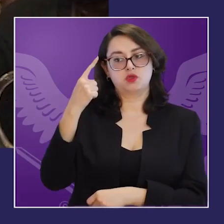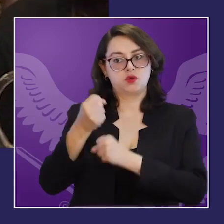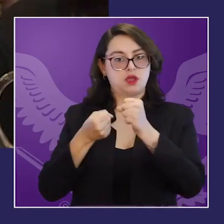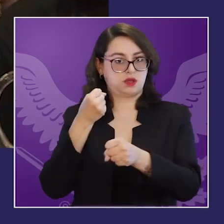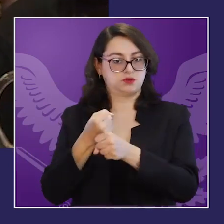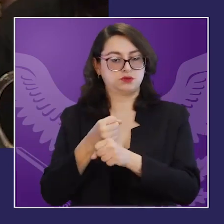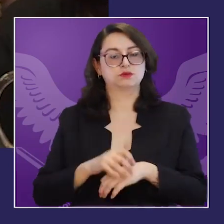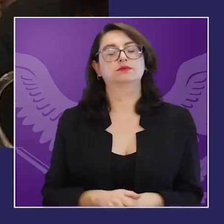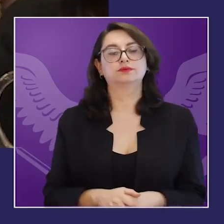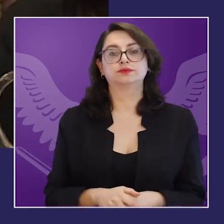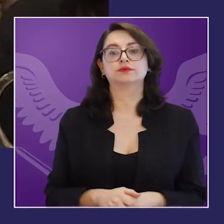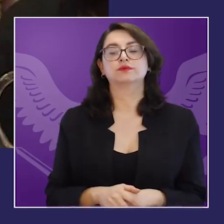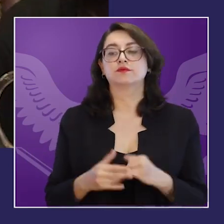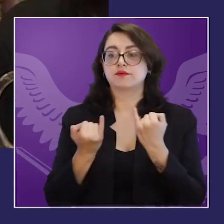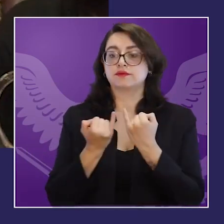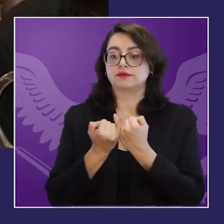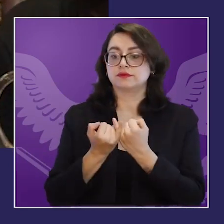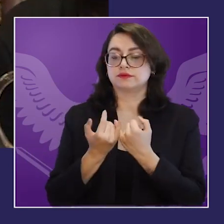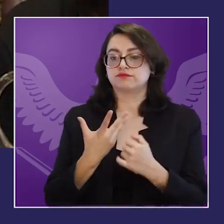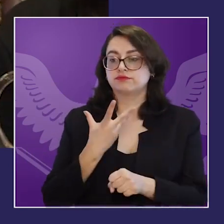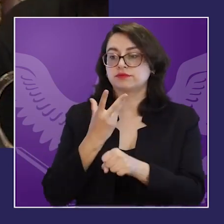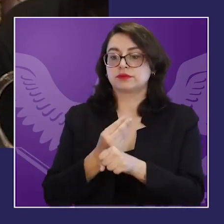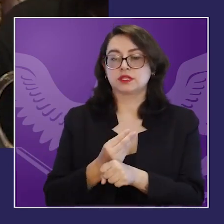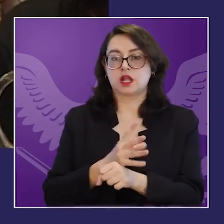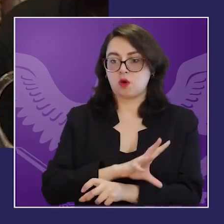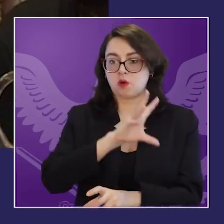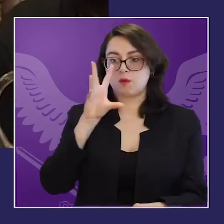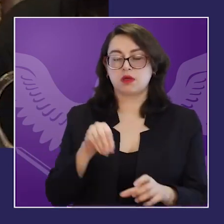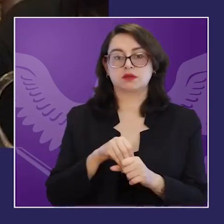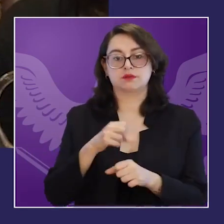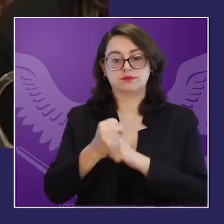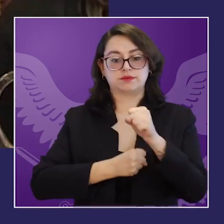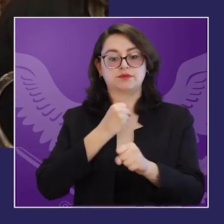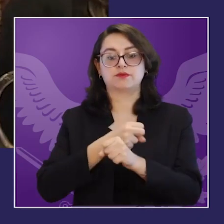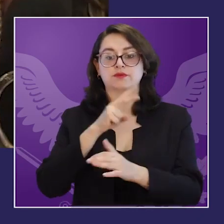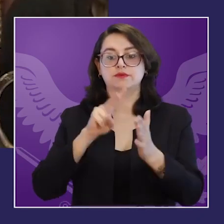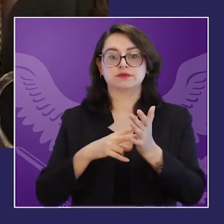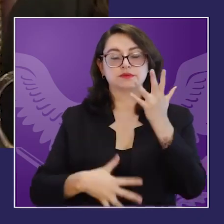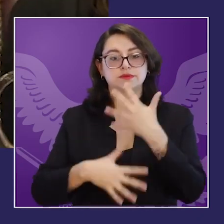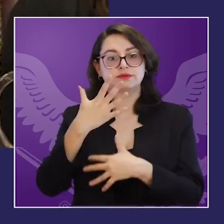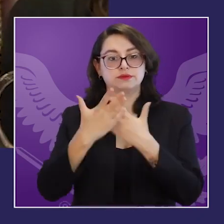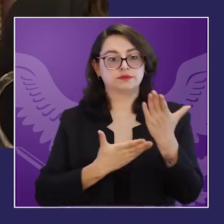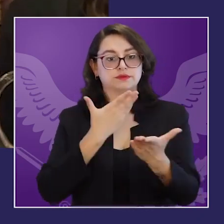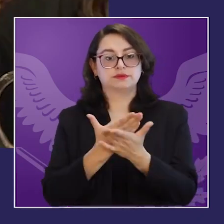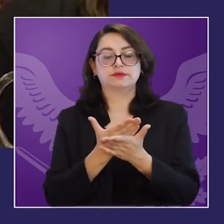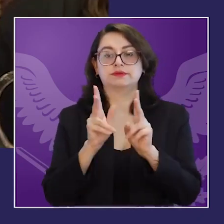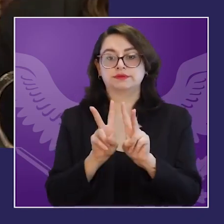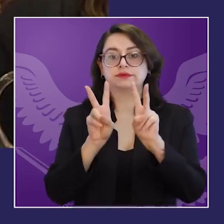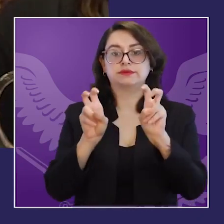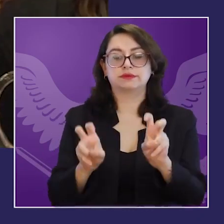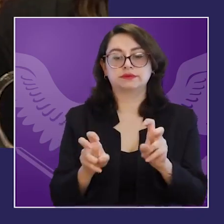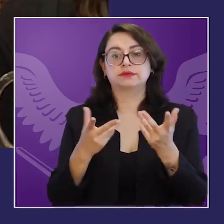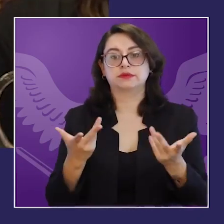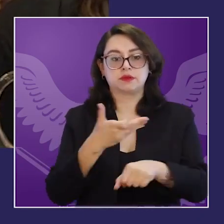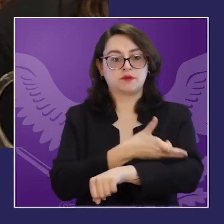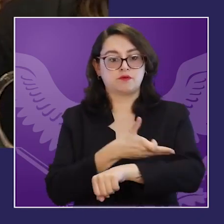reparación integral, la Casa del Encuentro en el año 2015 presentó un proyecto de ley de privación de responsabilidad parental que implica